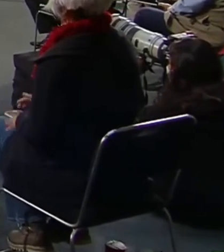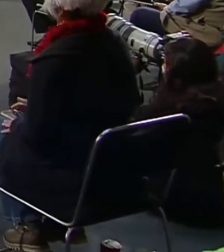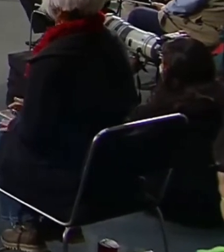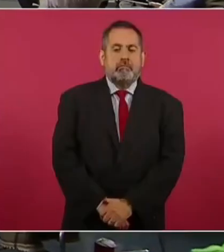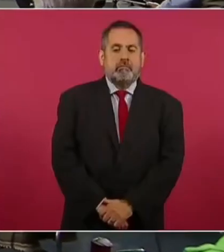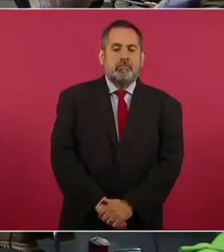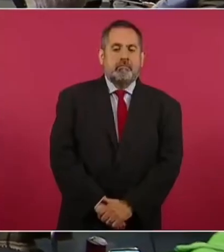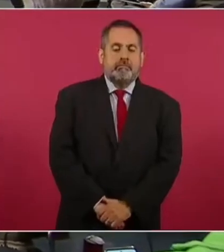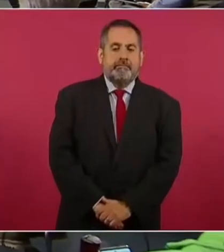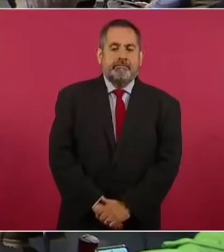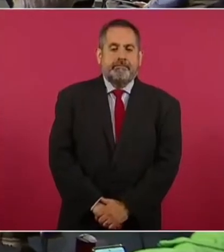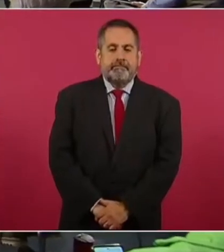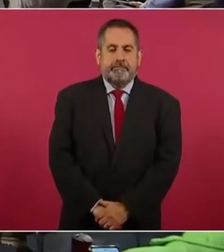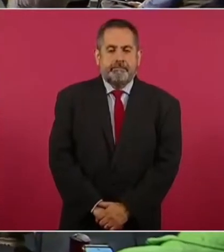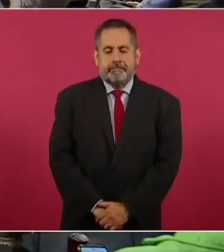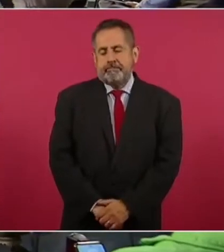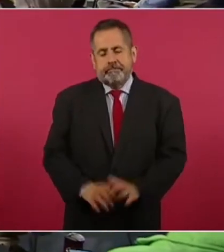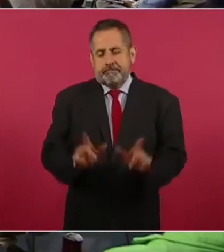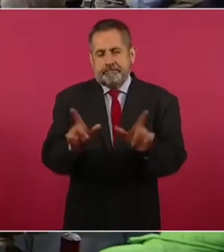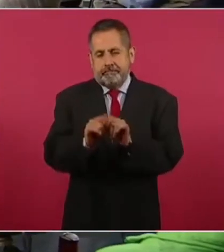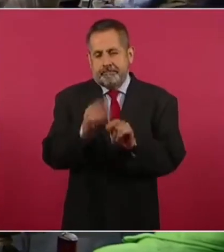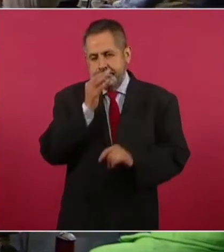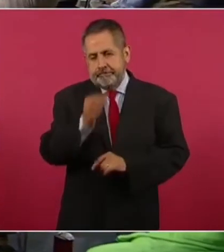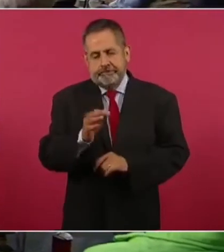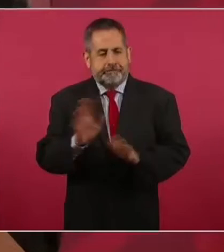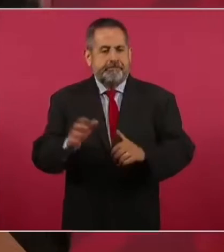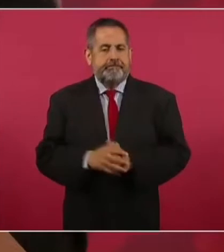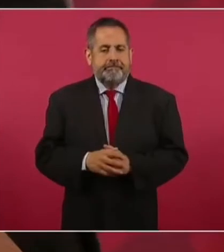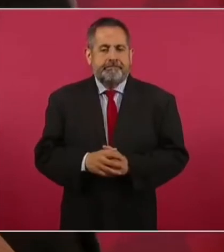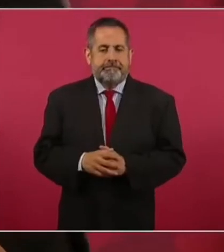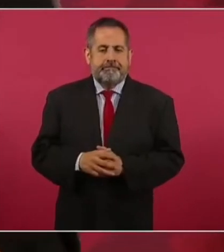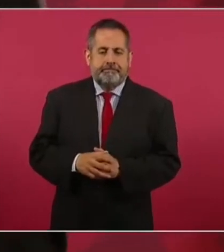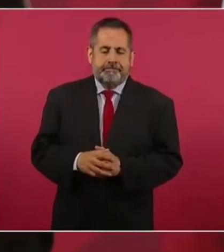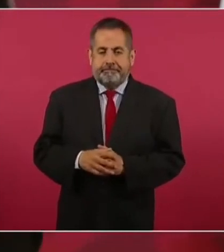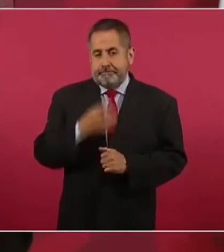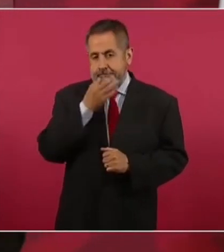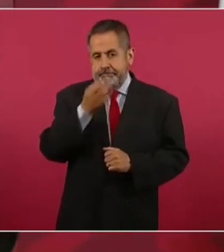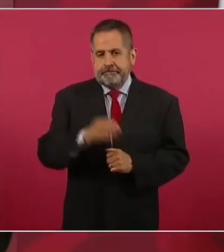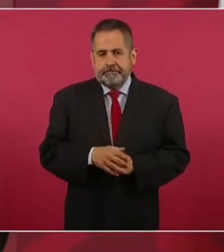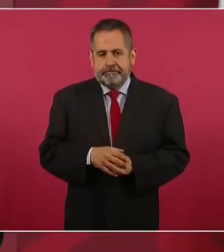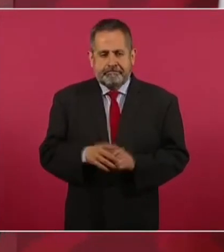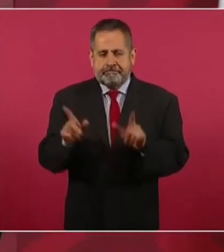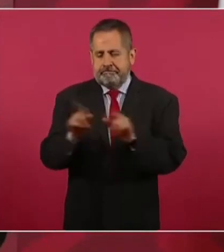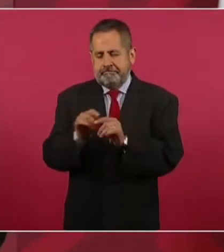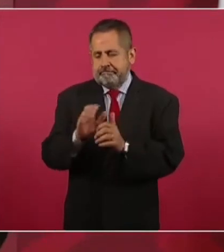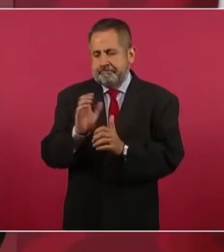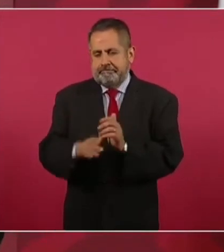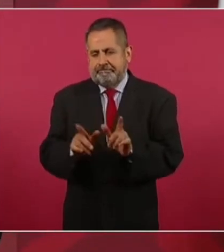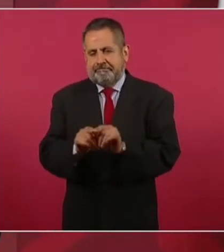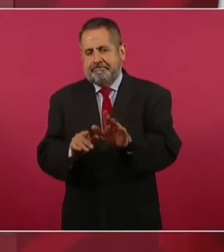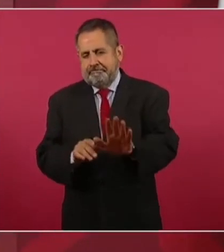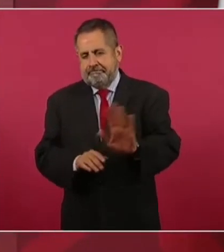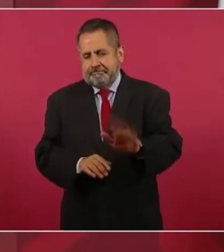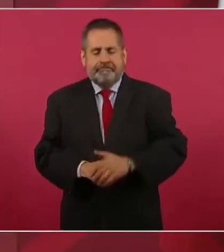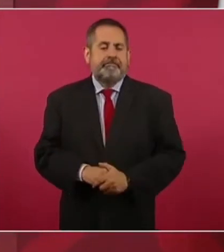pero ya con eso, como dijo el del machetazo, sí, ya con eso tengo.